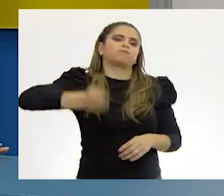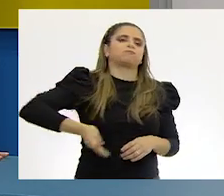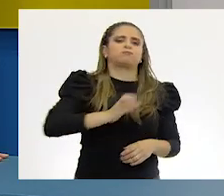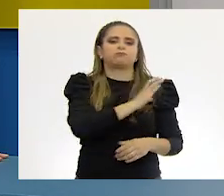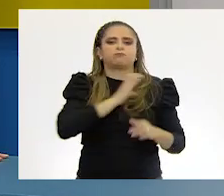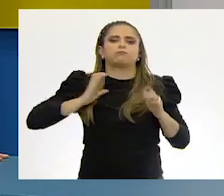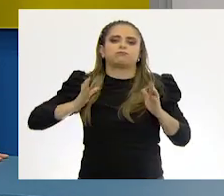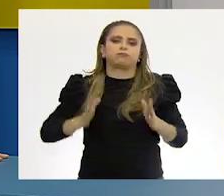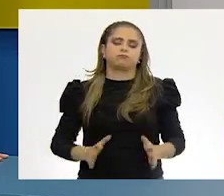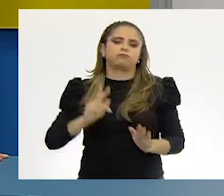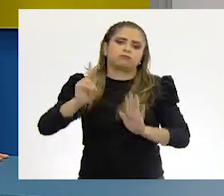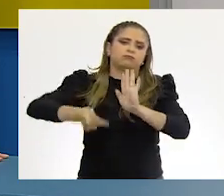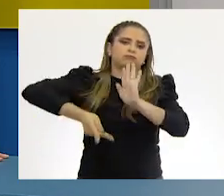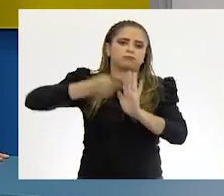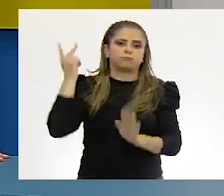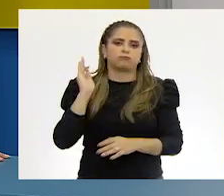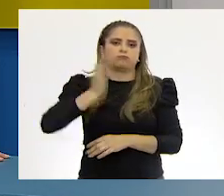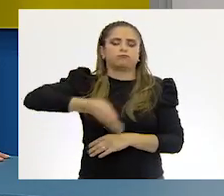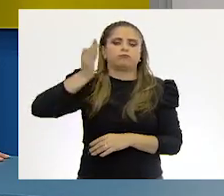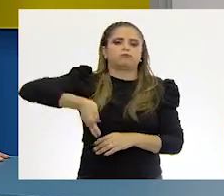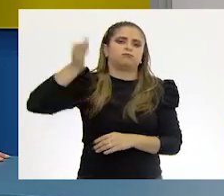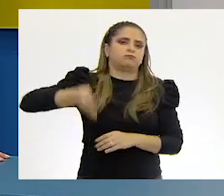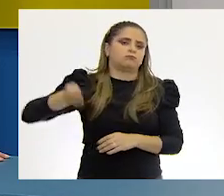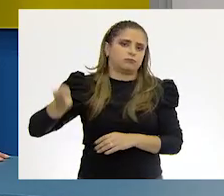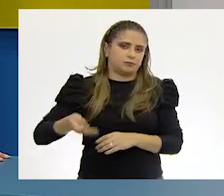cristianismo. Lo interesante de este movimiento religioso es que a pesar de que el Imperio Romano de